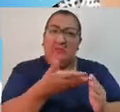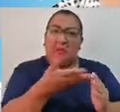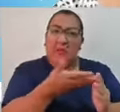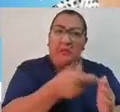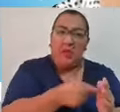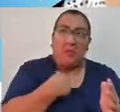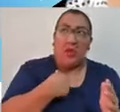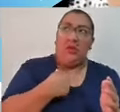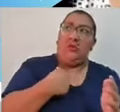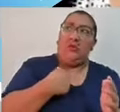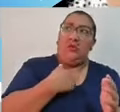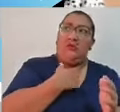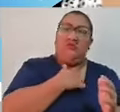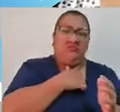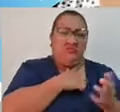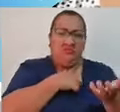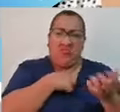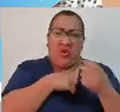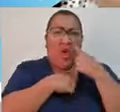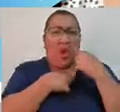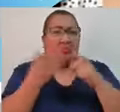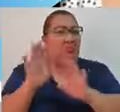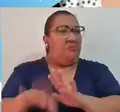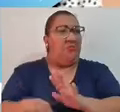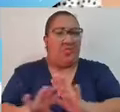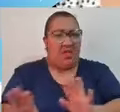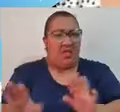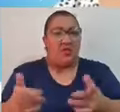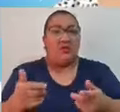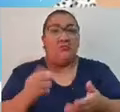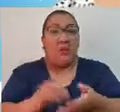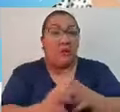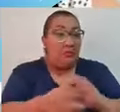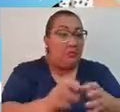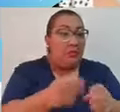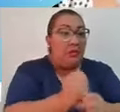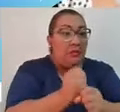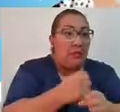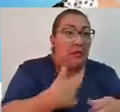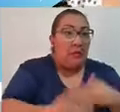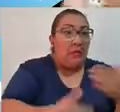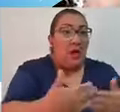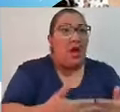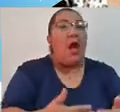se encargase el empleador, otras actividades más manuales,